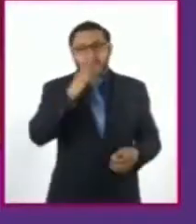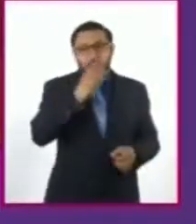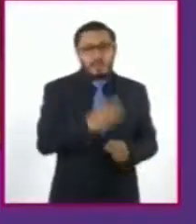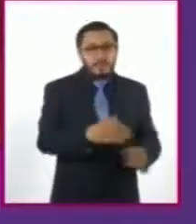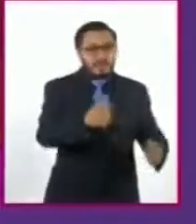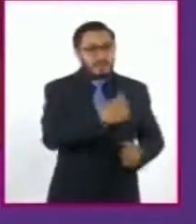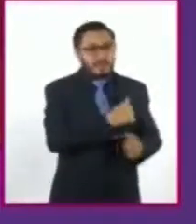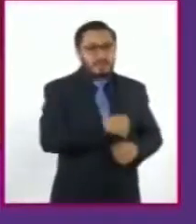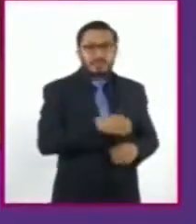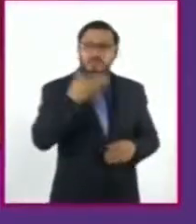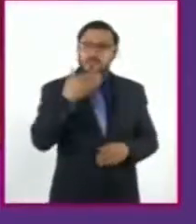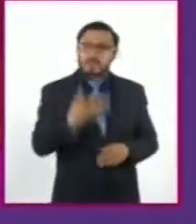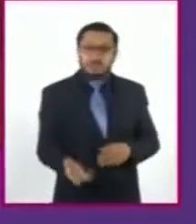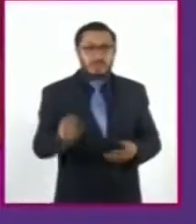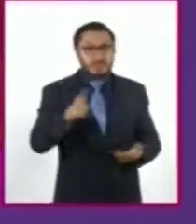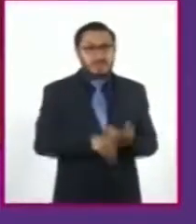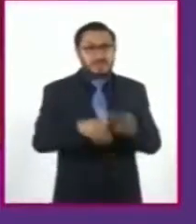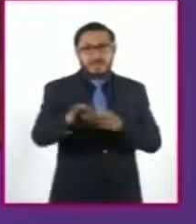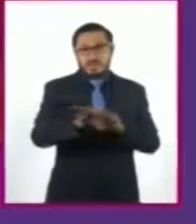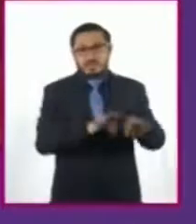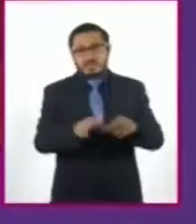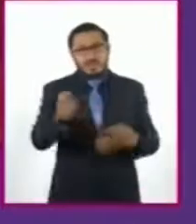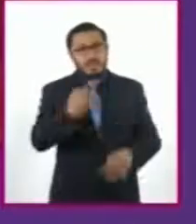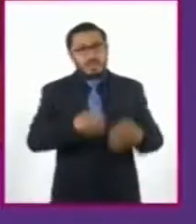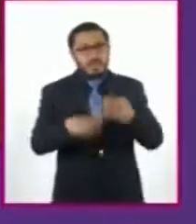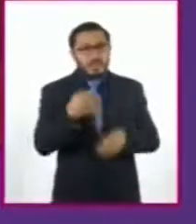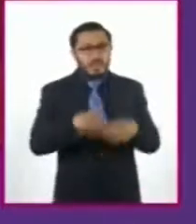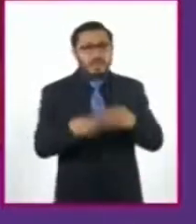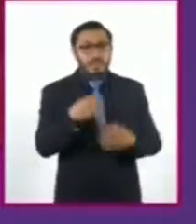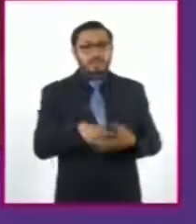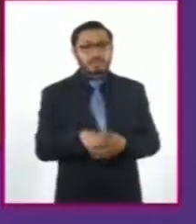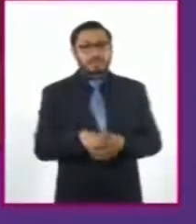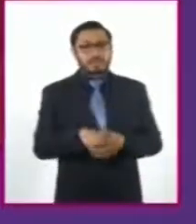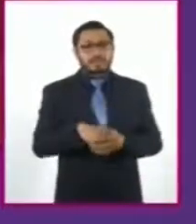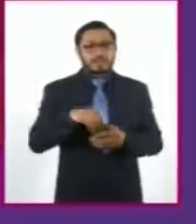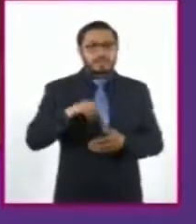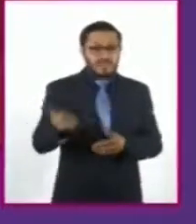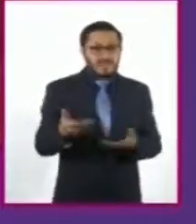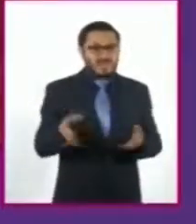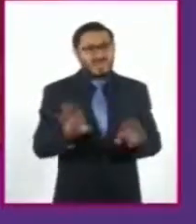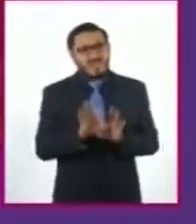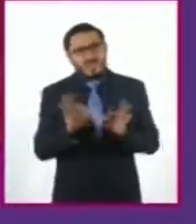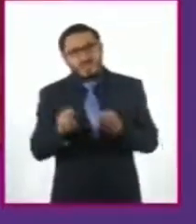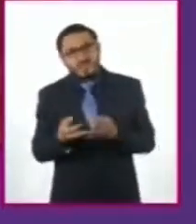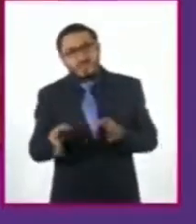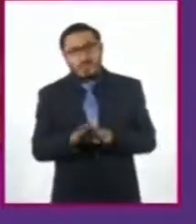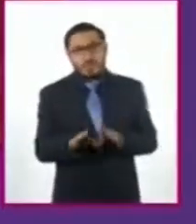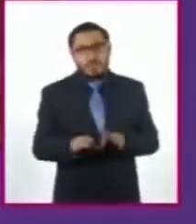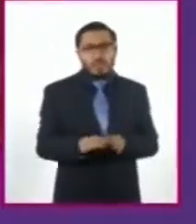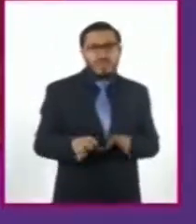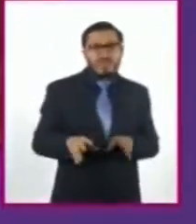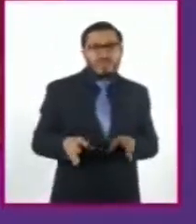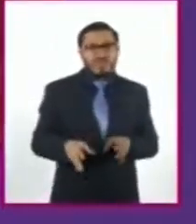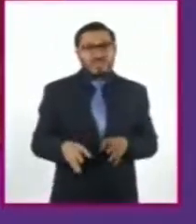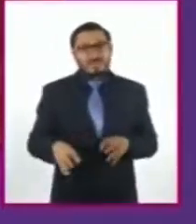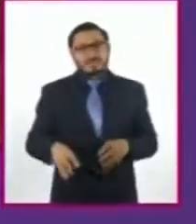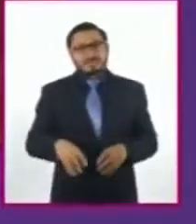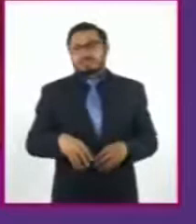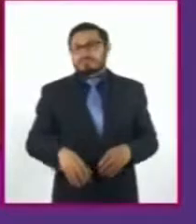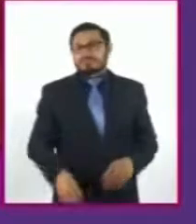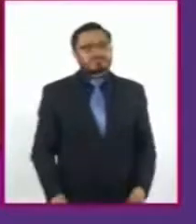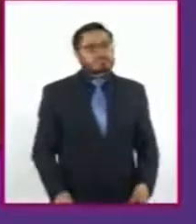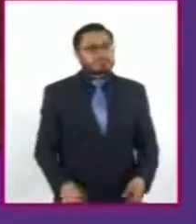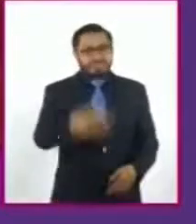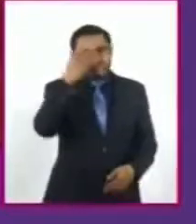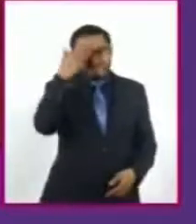autoridad reales que se dan en los ambientes empresariales. El otro esquema, el del terrorismo laboral, siempre hay un jefe